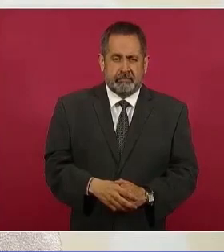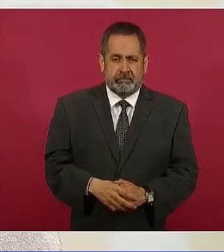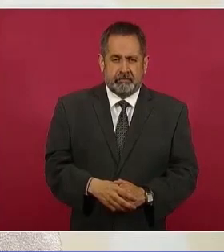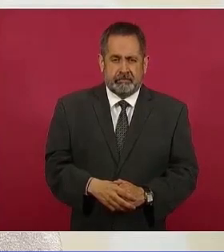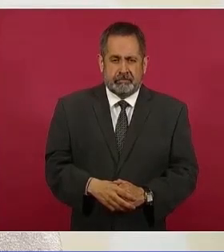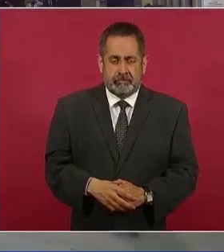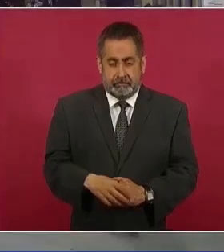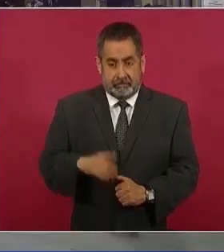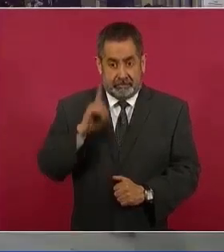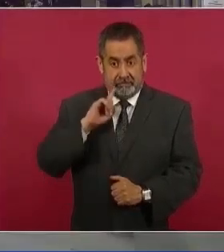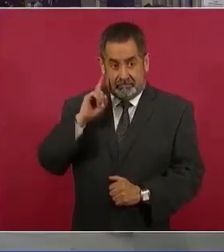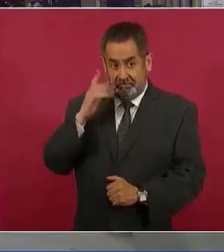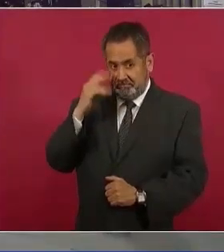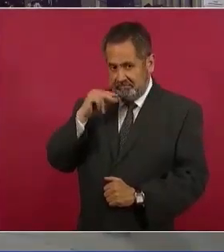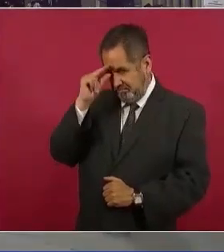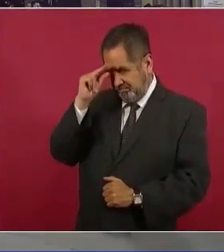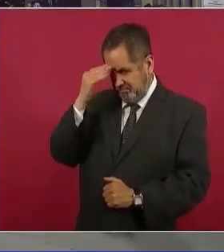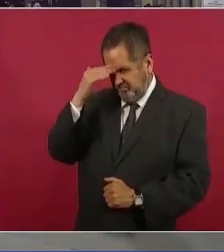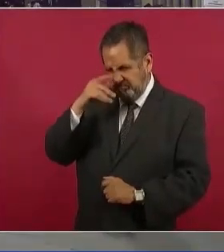Era inteligente, ¿eh? La señora.